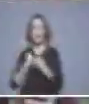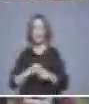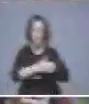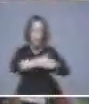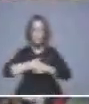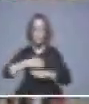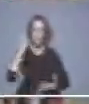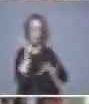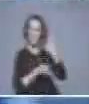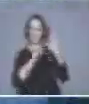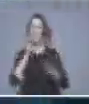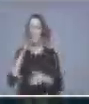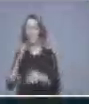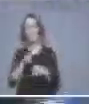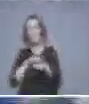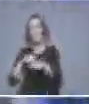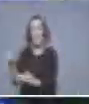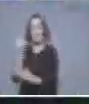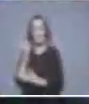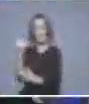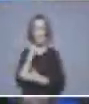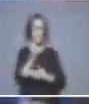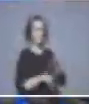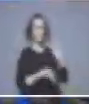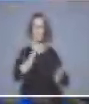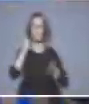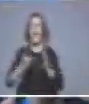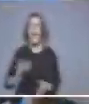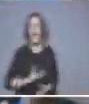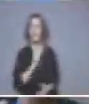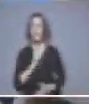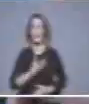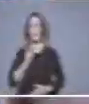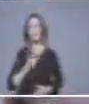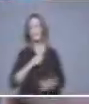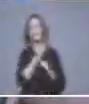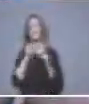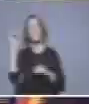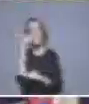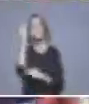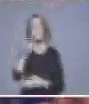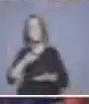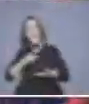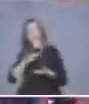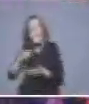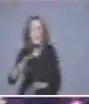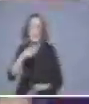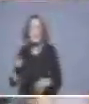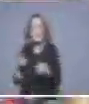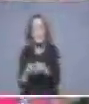con el apoyo del gobierno que es peor. Y ayuntamientos y vales echan una mano como vuelan los